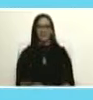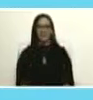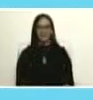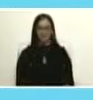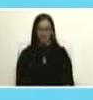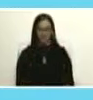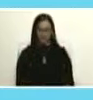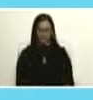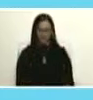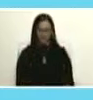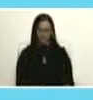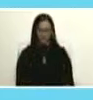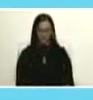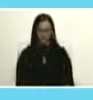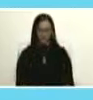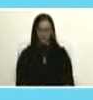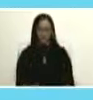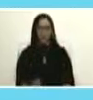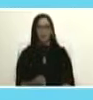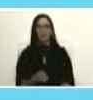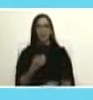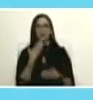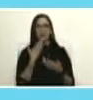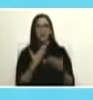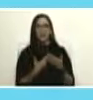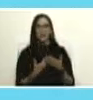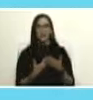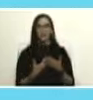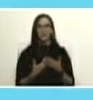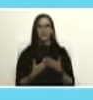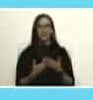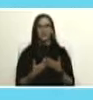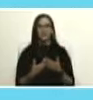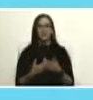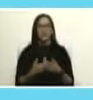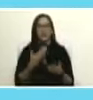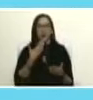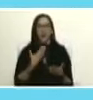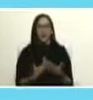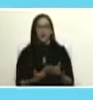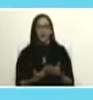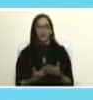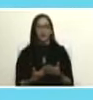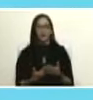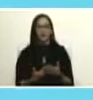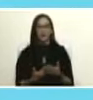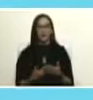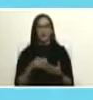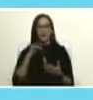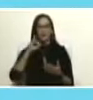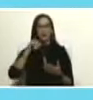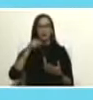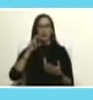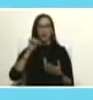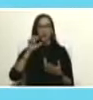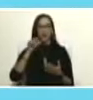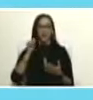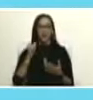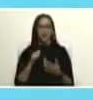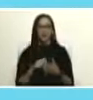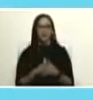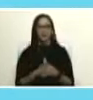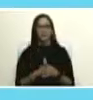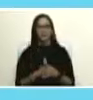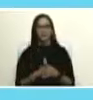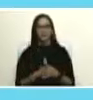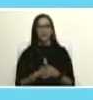Bueno, y de aquí entonces le doy las gracias a Yajido, les doy las gracias a Julián Yer